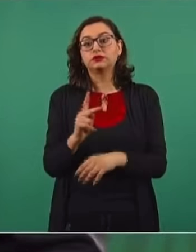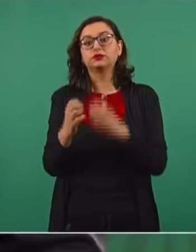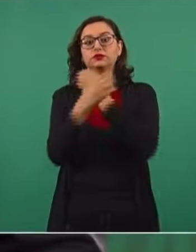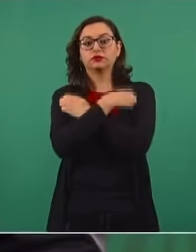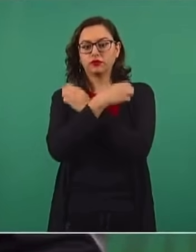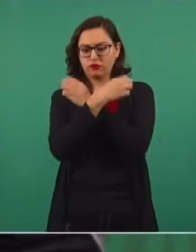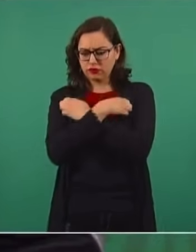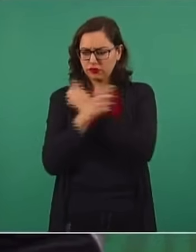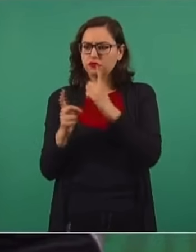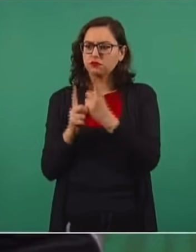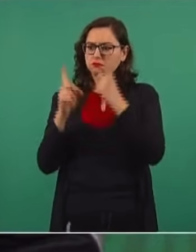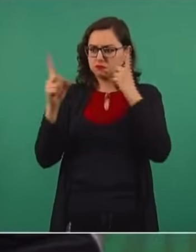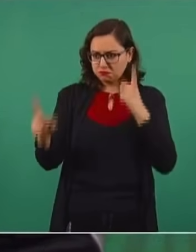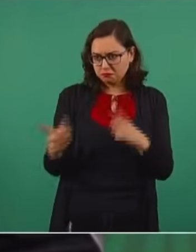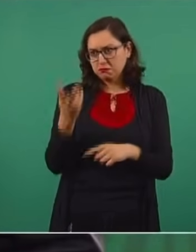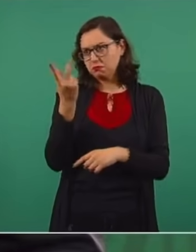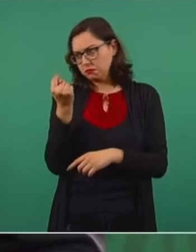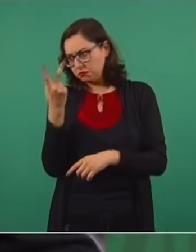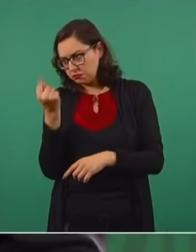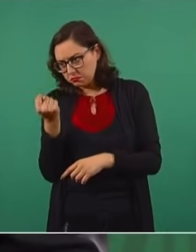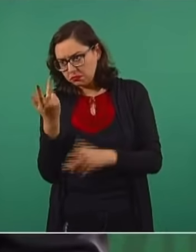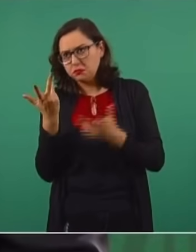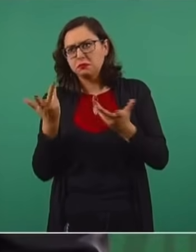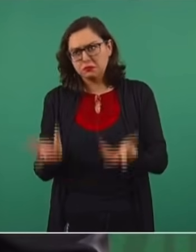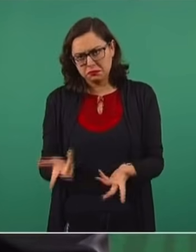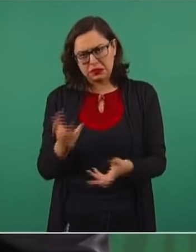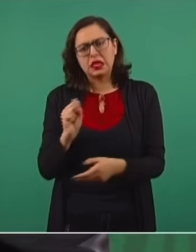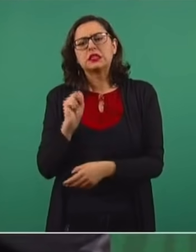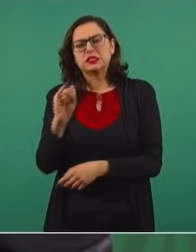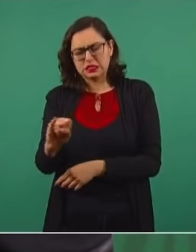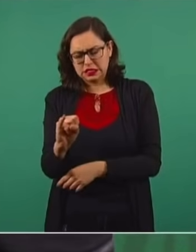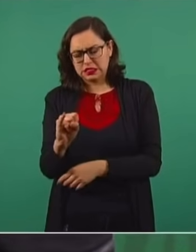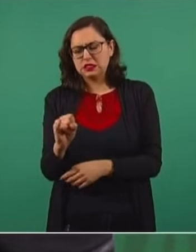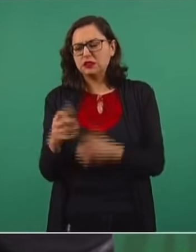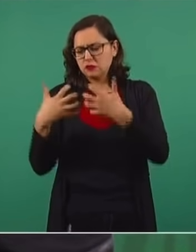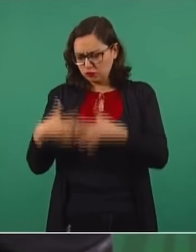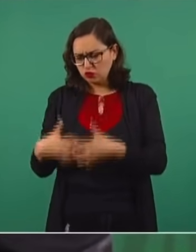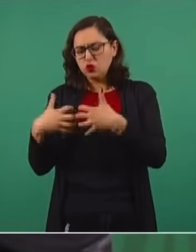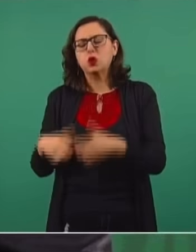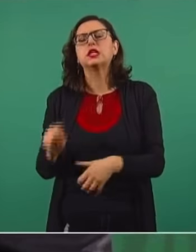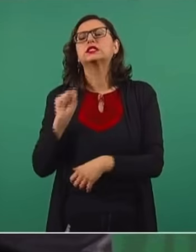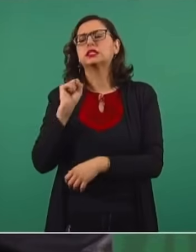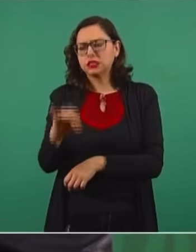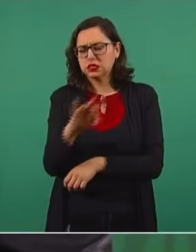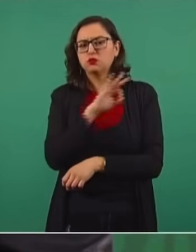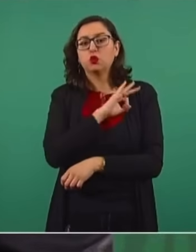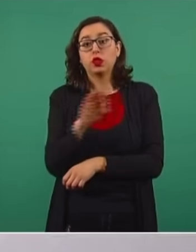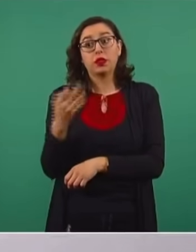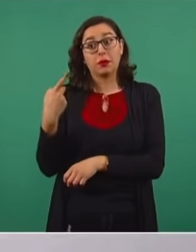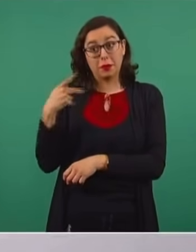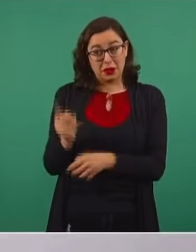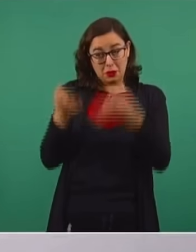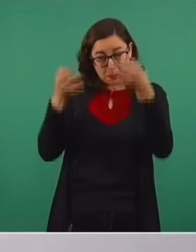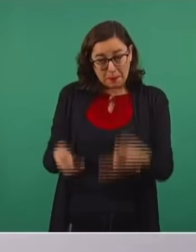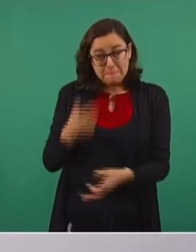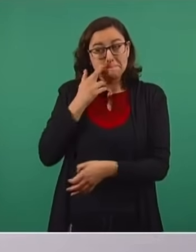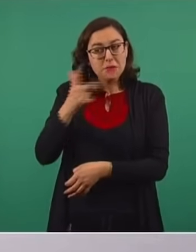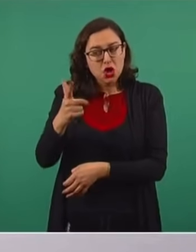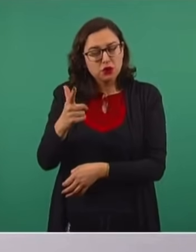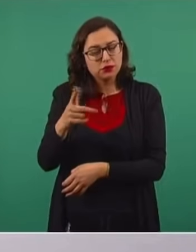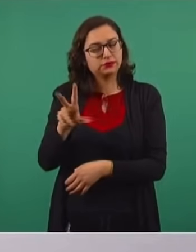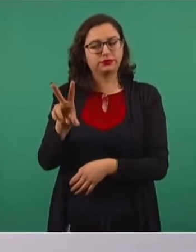que es una opción que es una alternativa pero no es lo mejor no es lo mejor